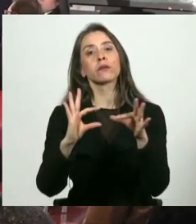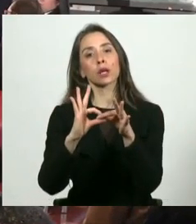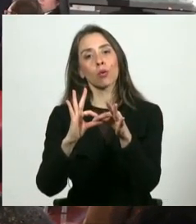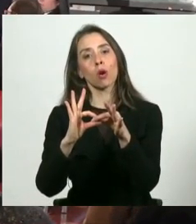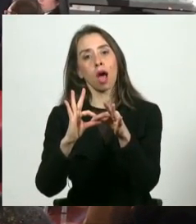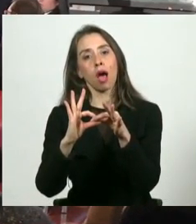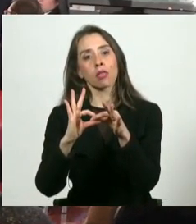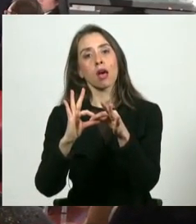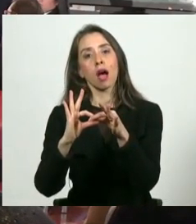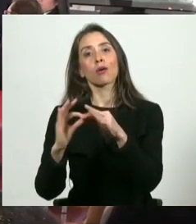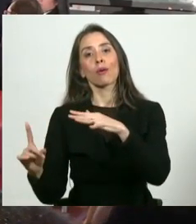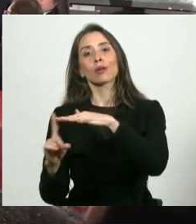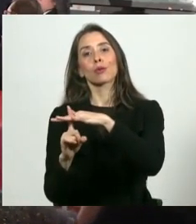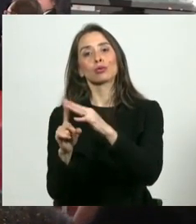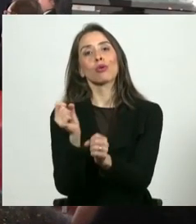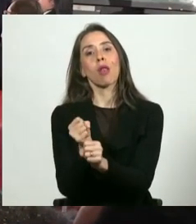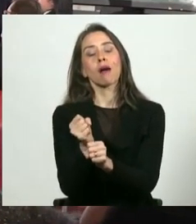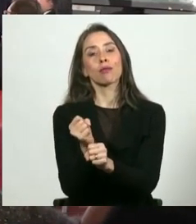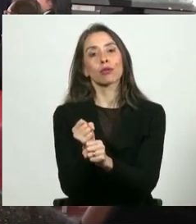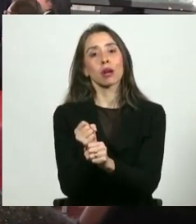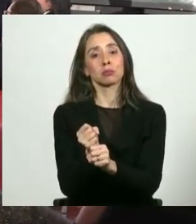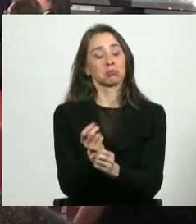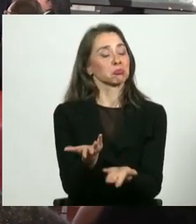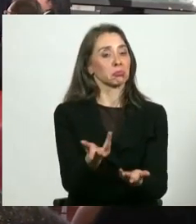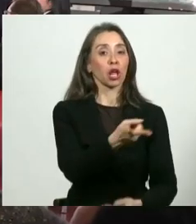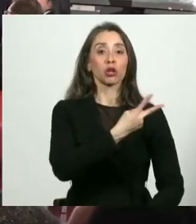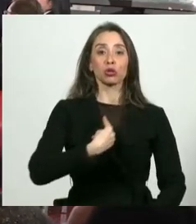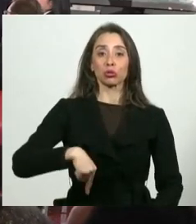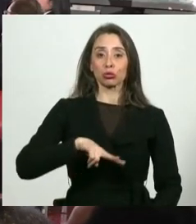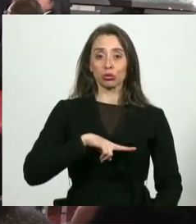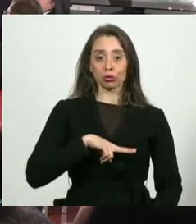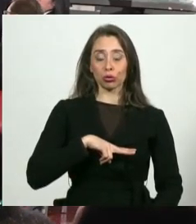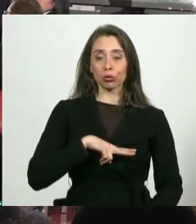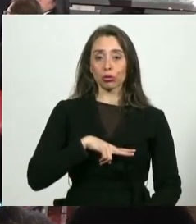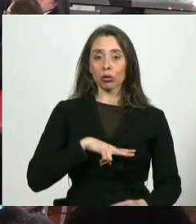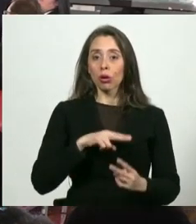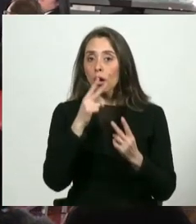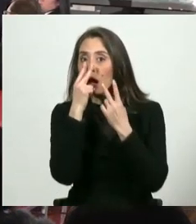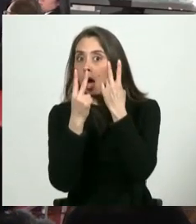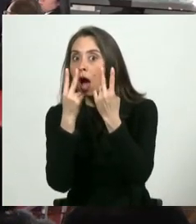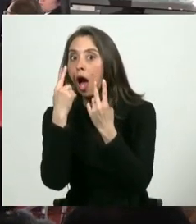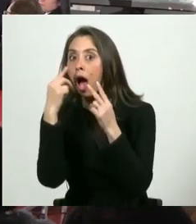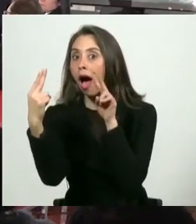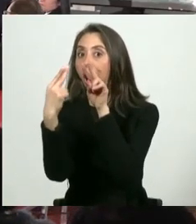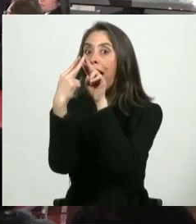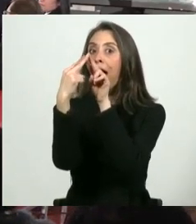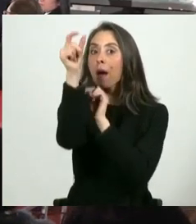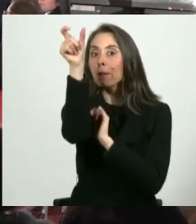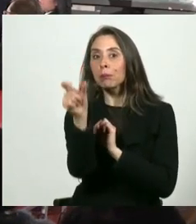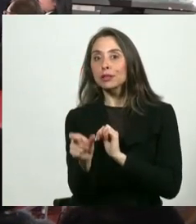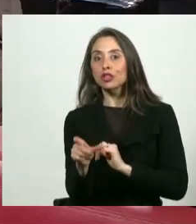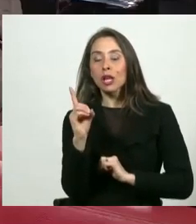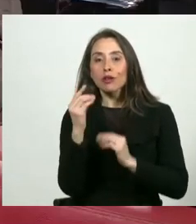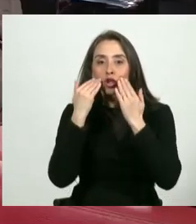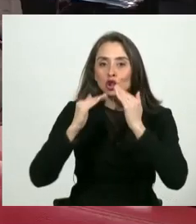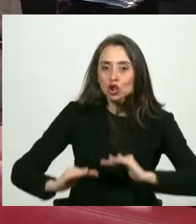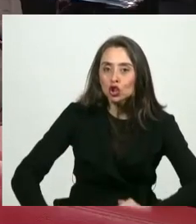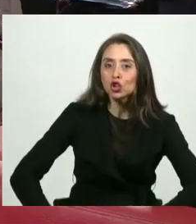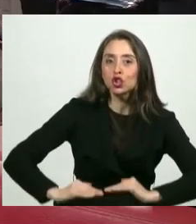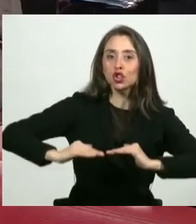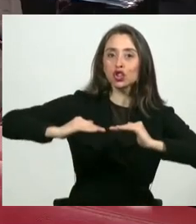inclusión laboral. Si nosotros conociésemos a las personas con discapacidad desde